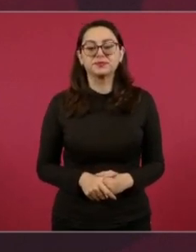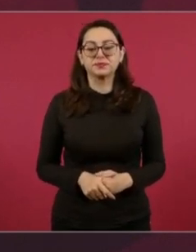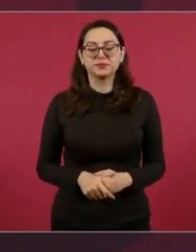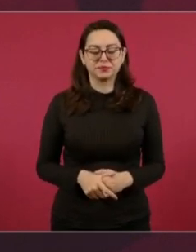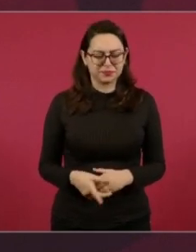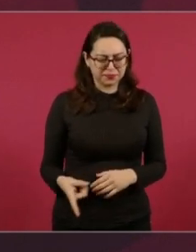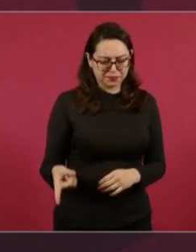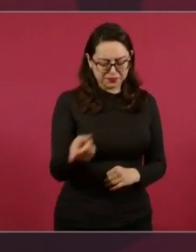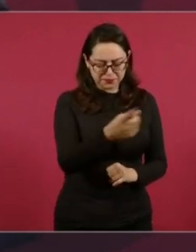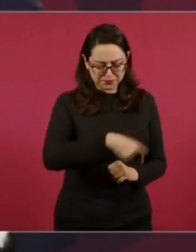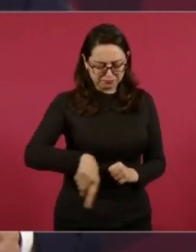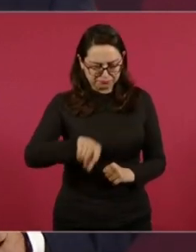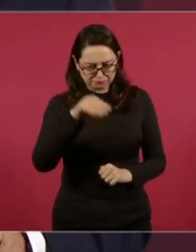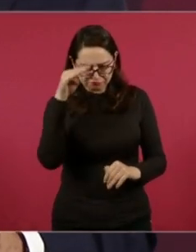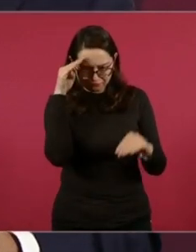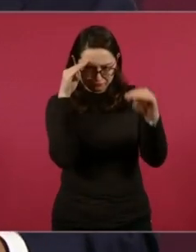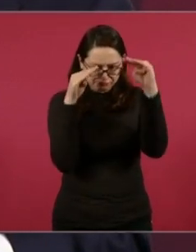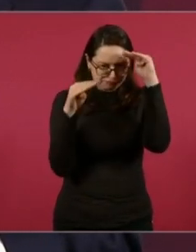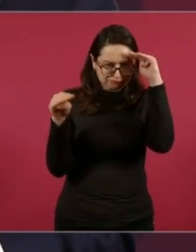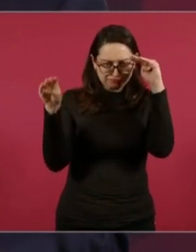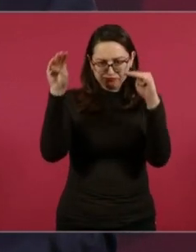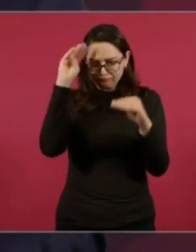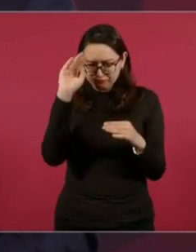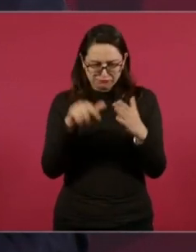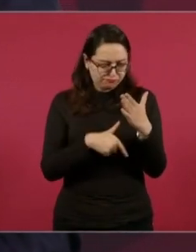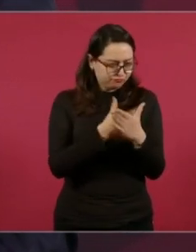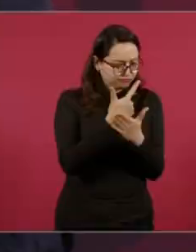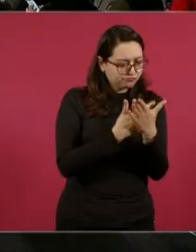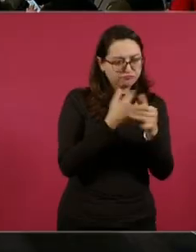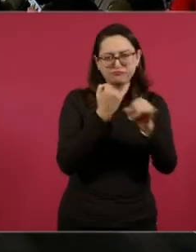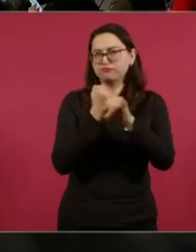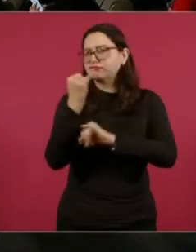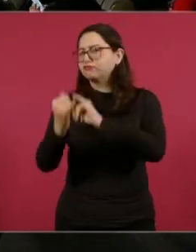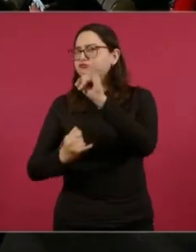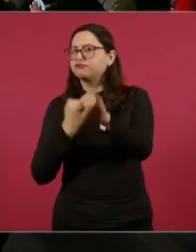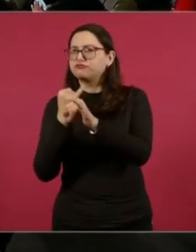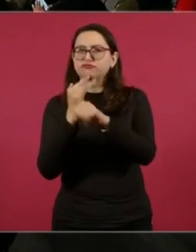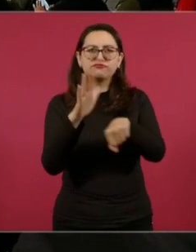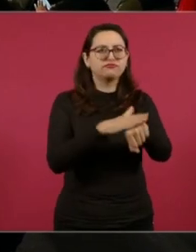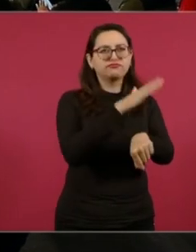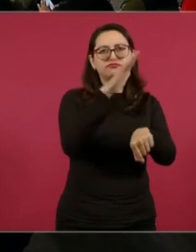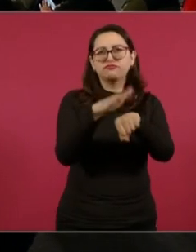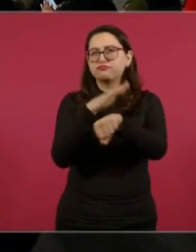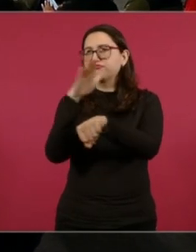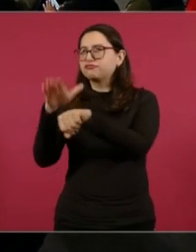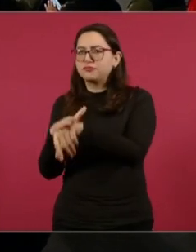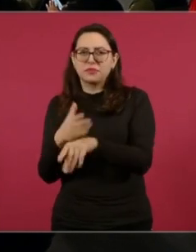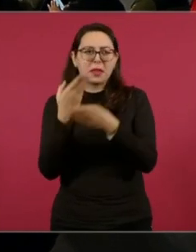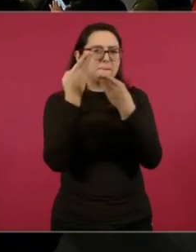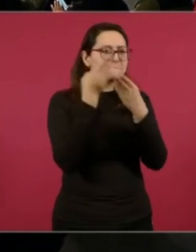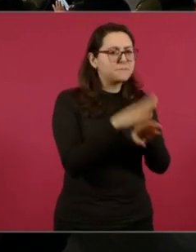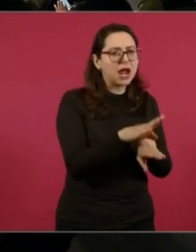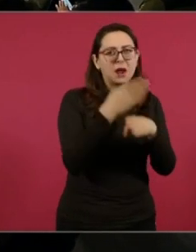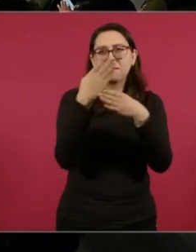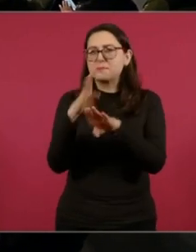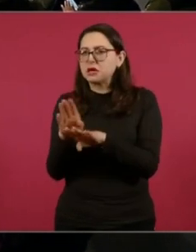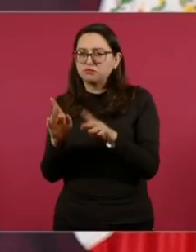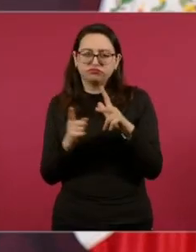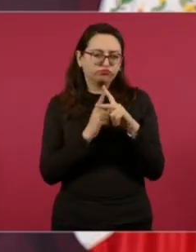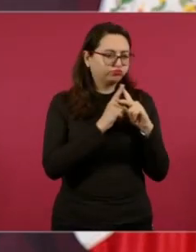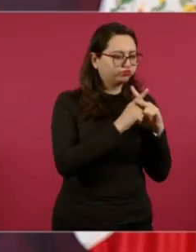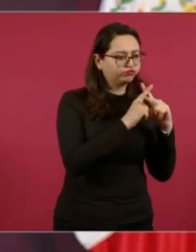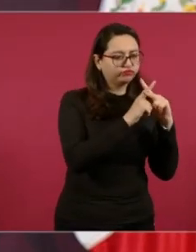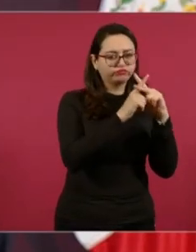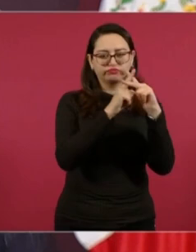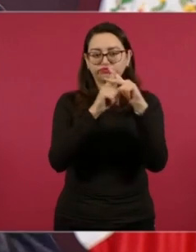las corredurías, las calificadoras, los bancos sobre el crecimiento en el país,